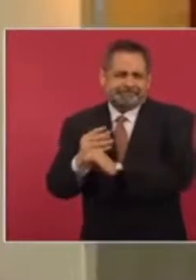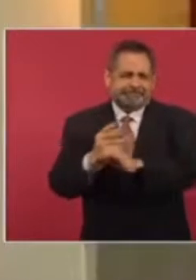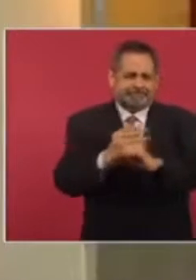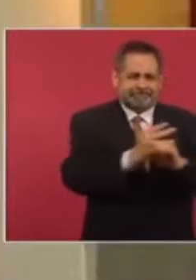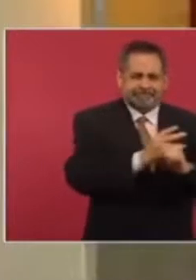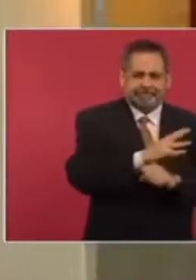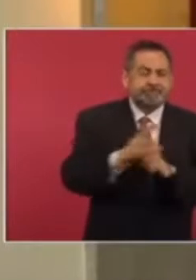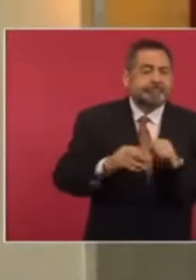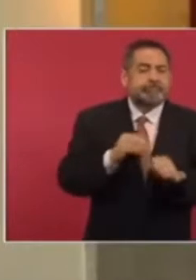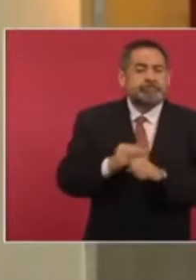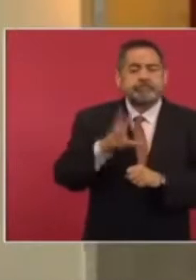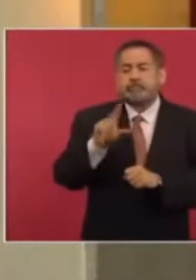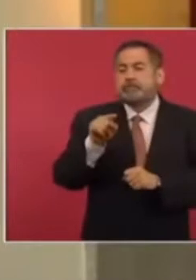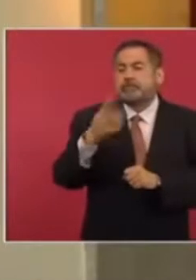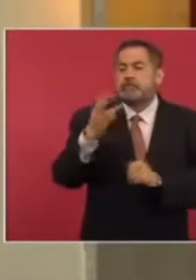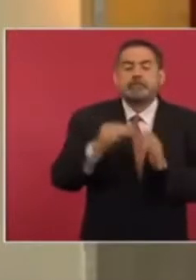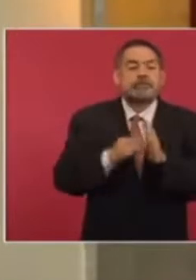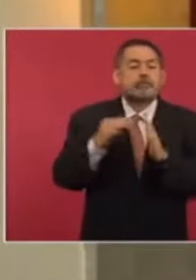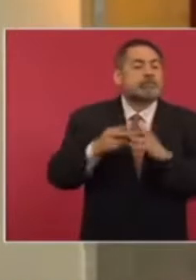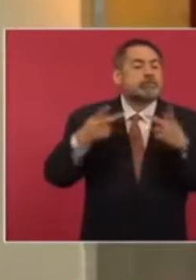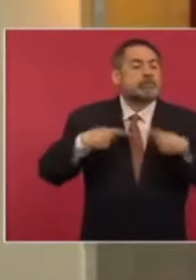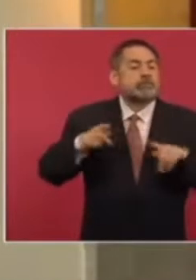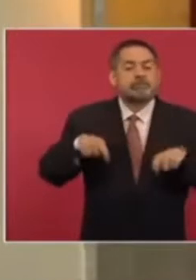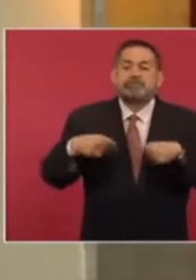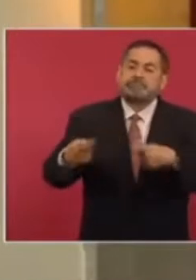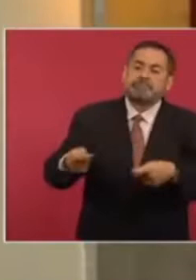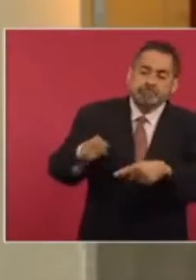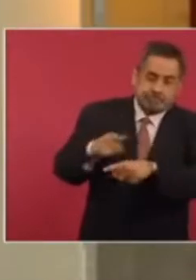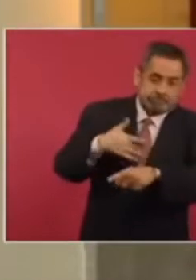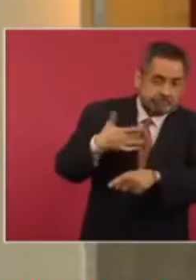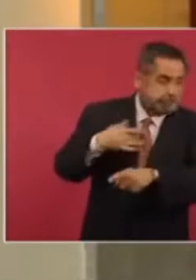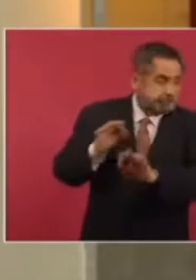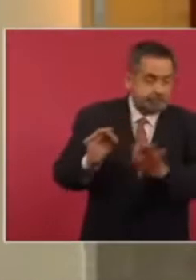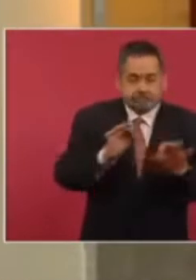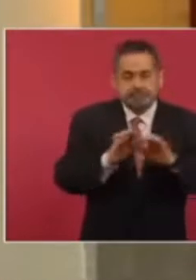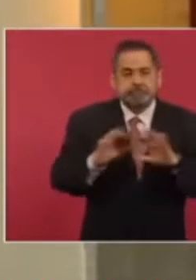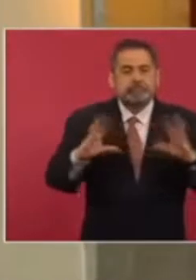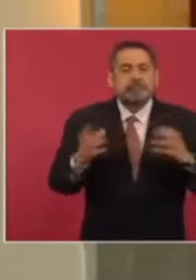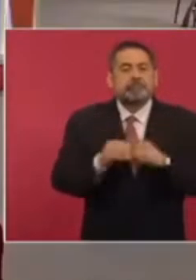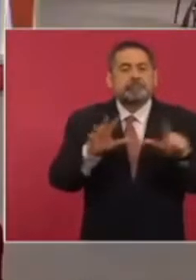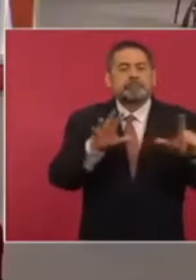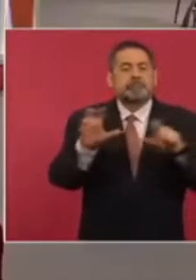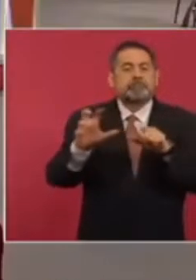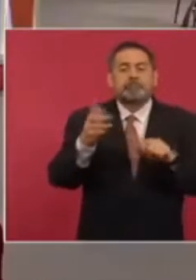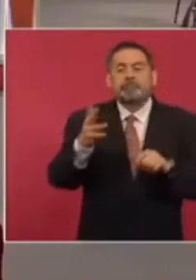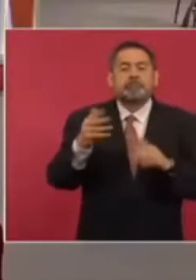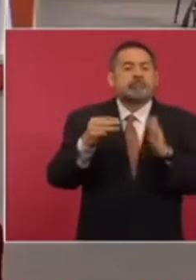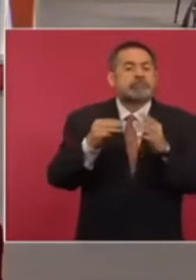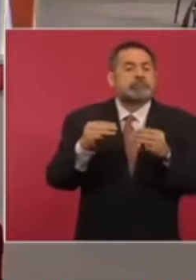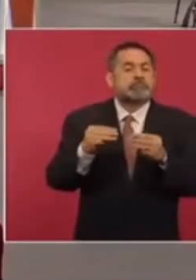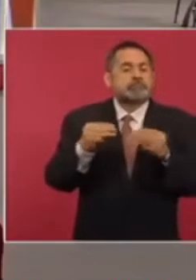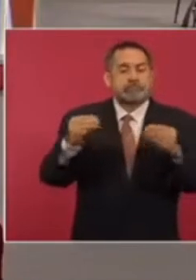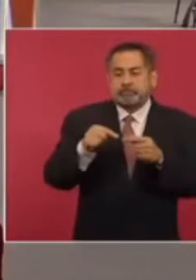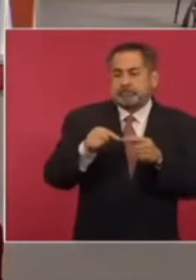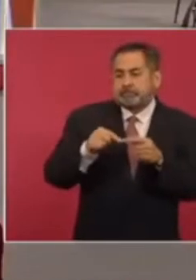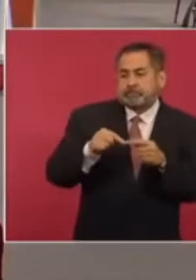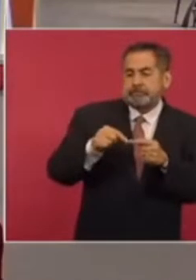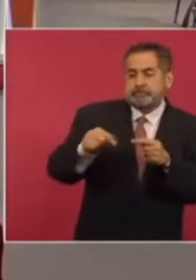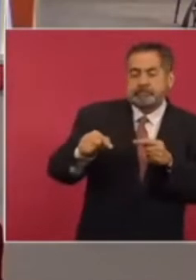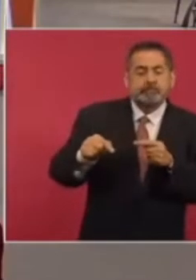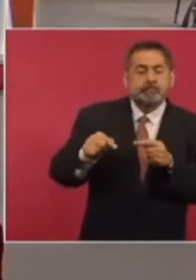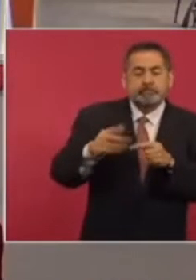de 5.3 millones de personas, tomando en consideración 750 metros de distancia de